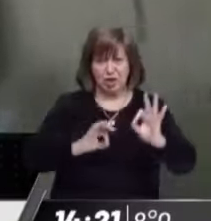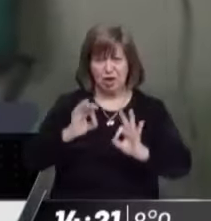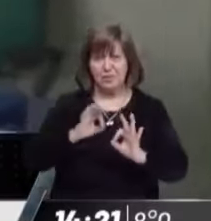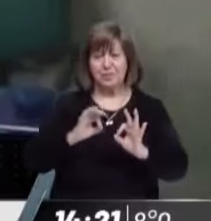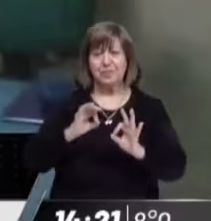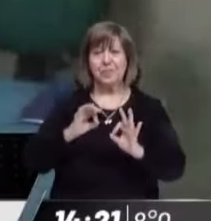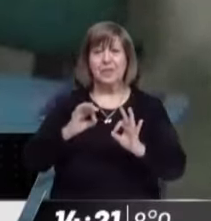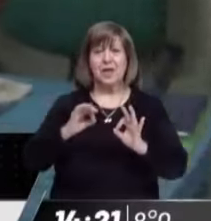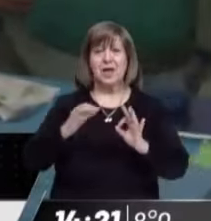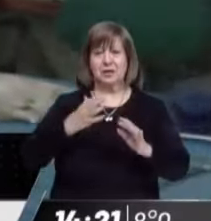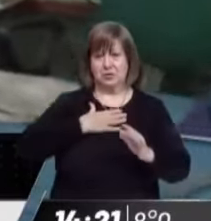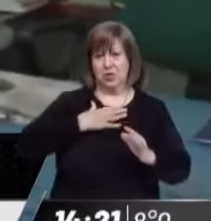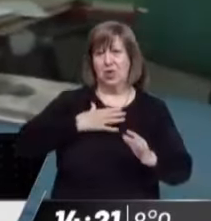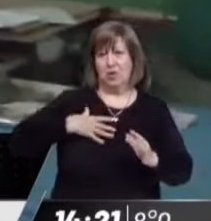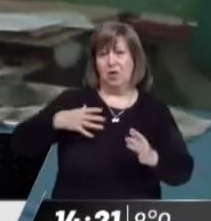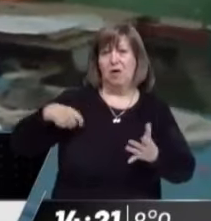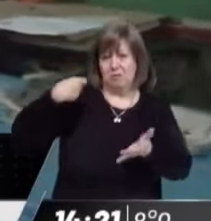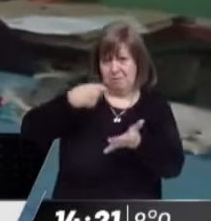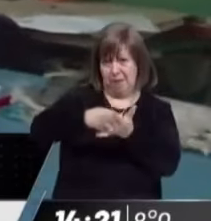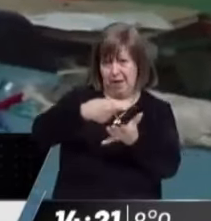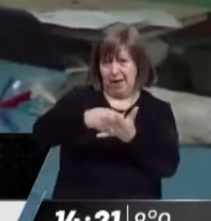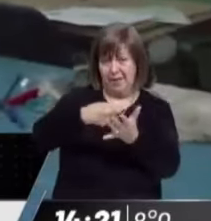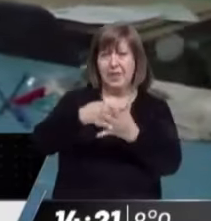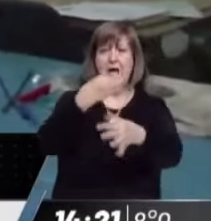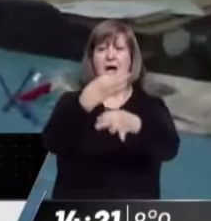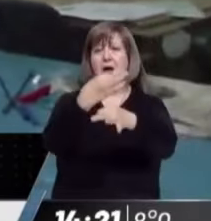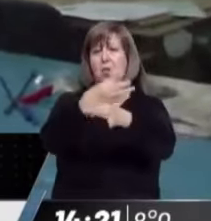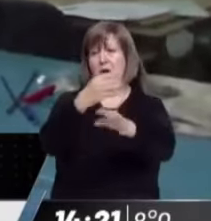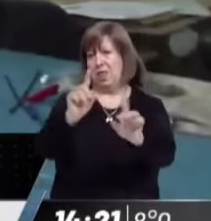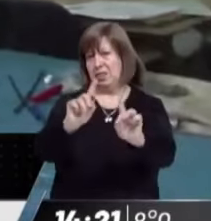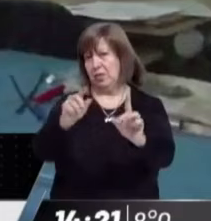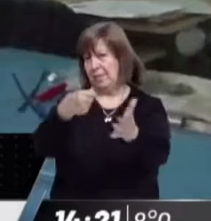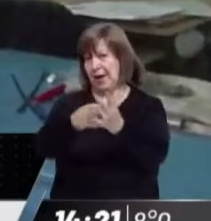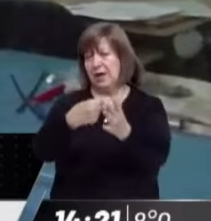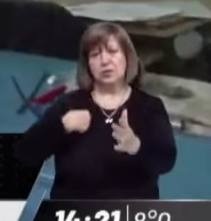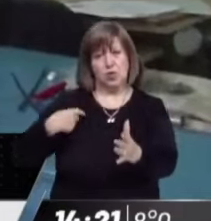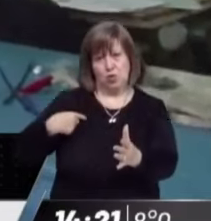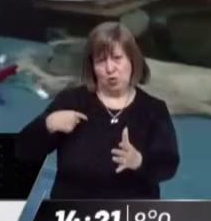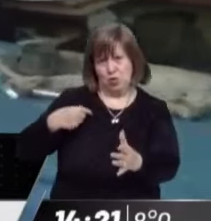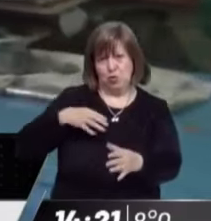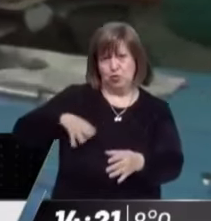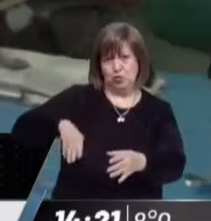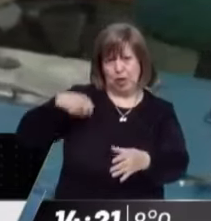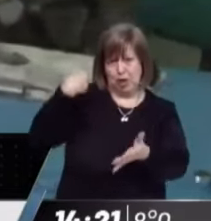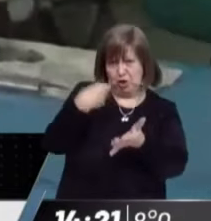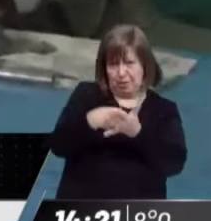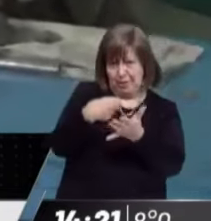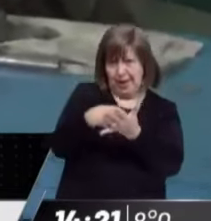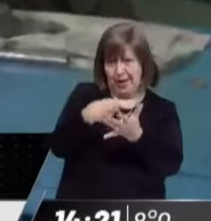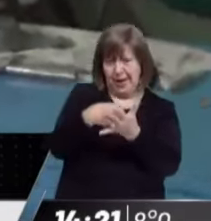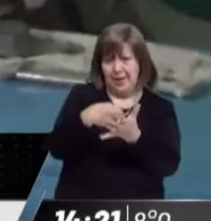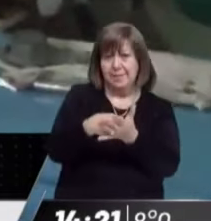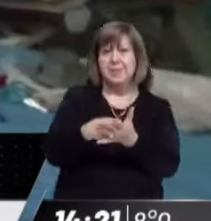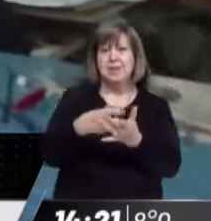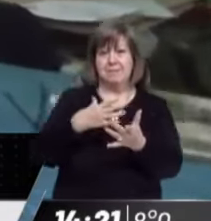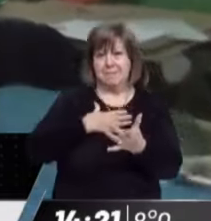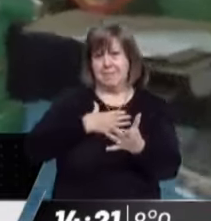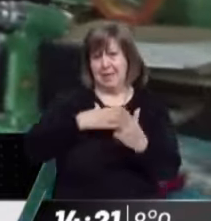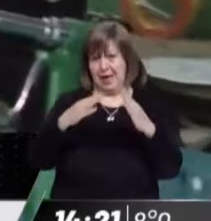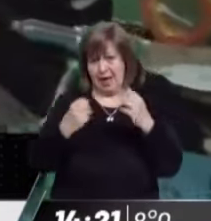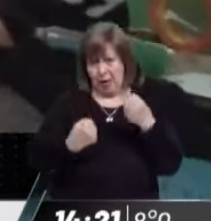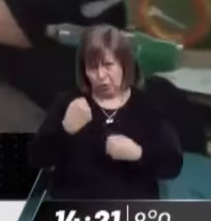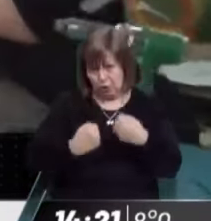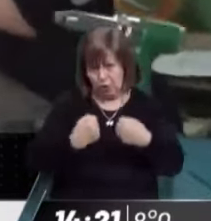todo financiado de mi bolsillo, sí, la escuela no ha Ah, puesto un solo centavo en esto, con pero los charola. chicos laburaron a la parte. Ellos tuvieron